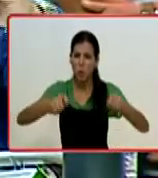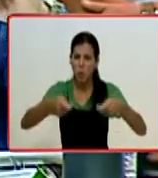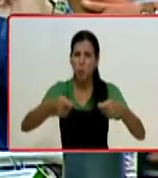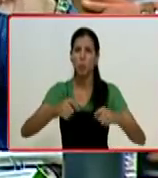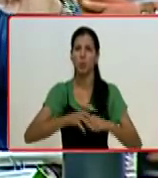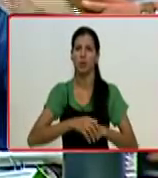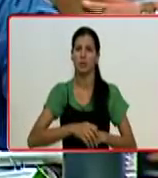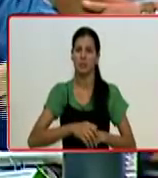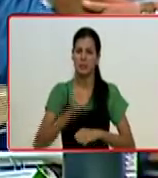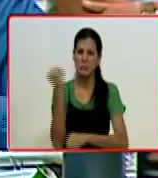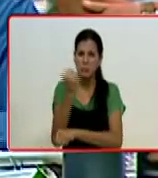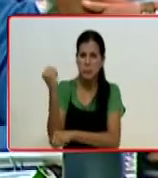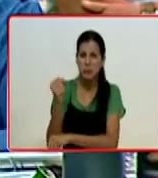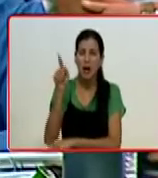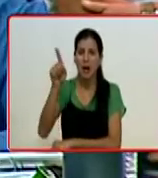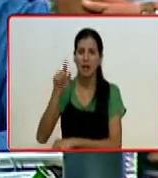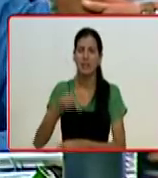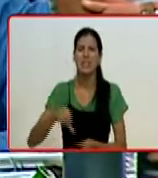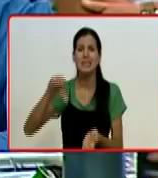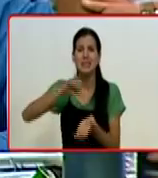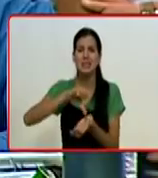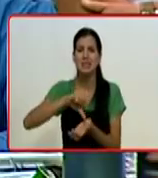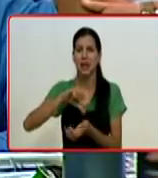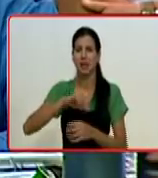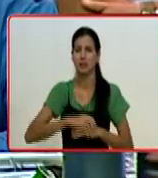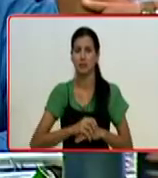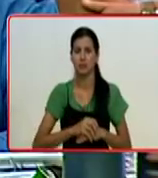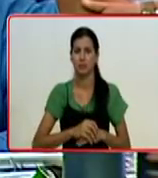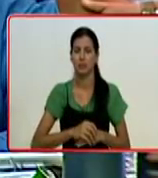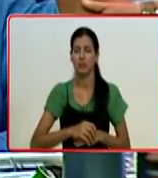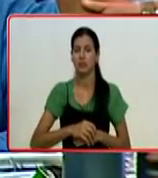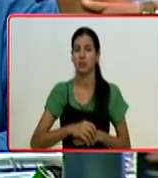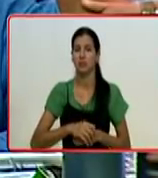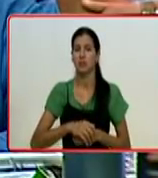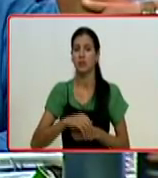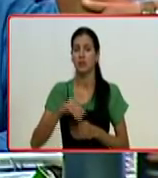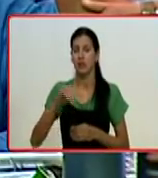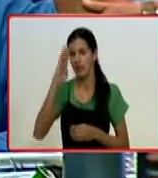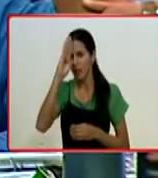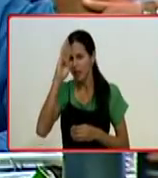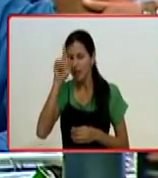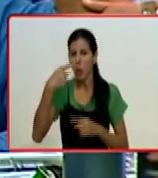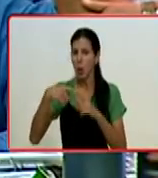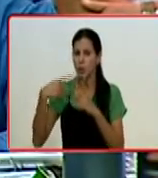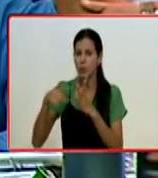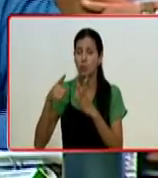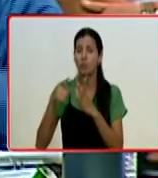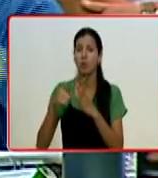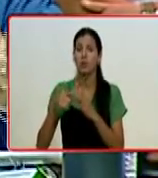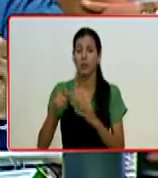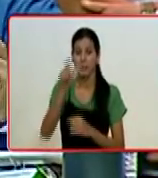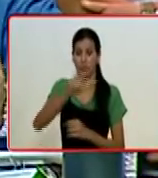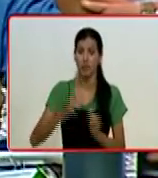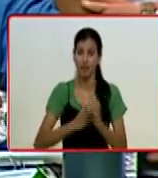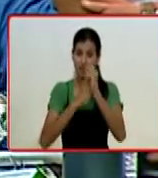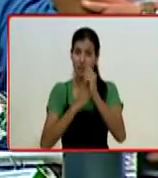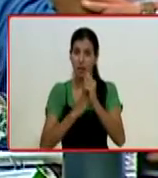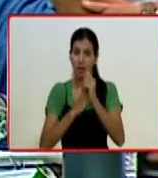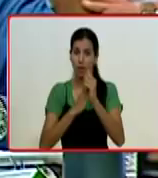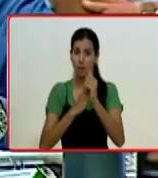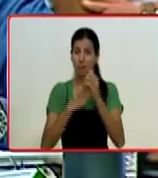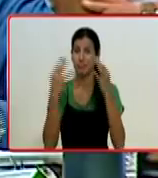en asesinatos en Irak, en planes de asesinatos a figuras públicas. Documentos, pues,